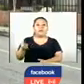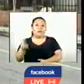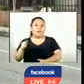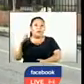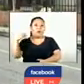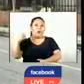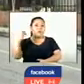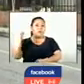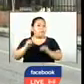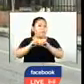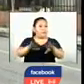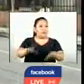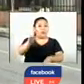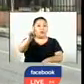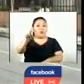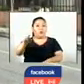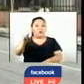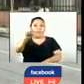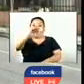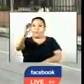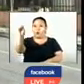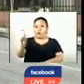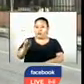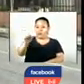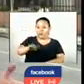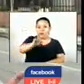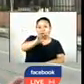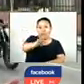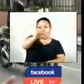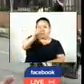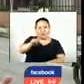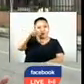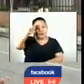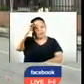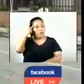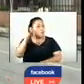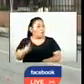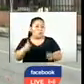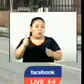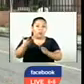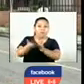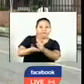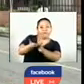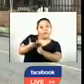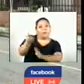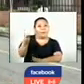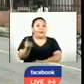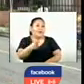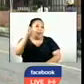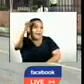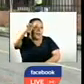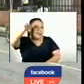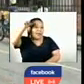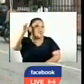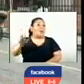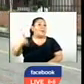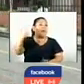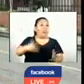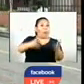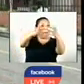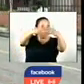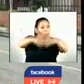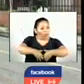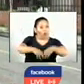se expandió en 1% durante el primer trimestre del año lo que representa una buena señal para los analistas luego del desplome del 8